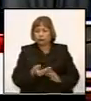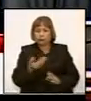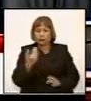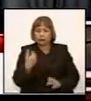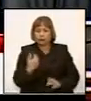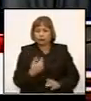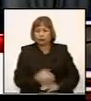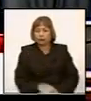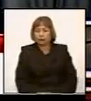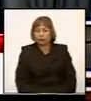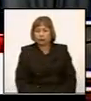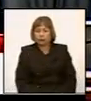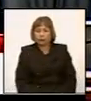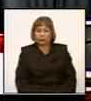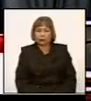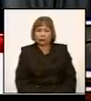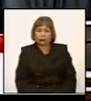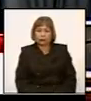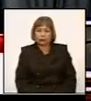hacia atrás.